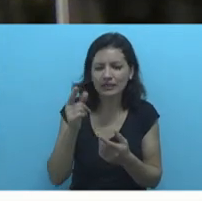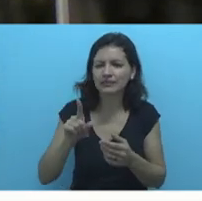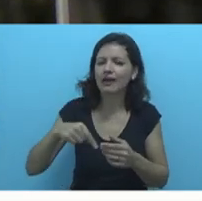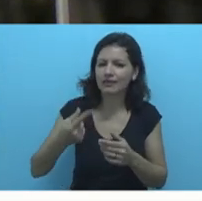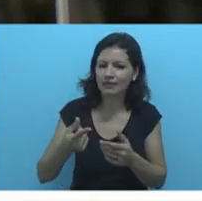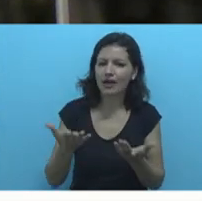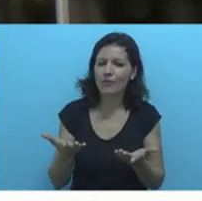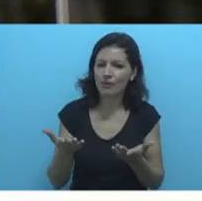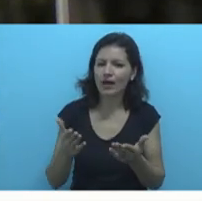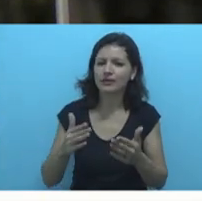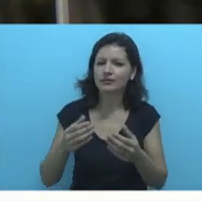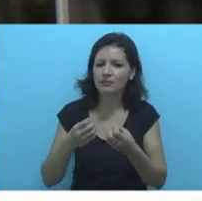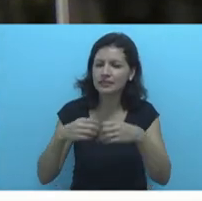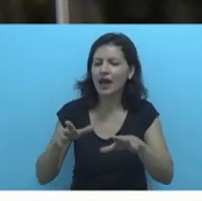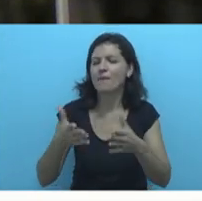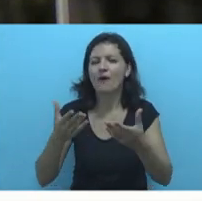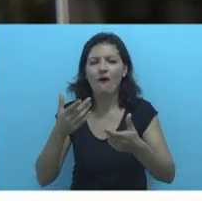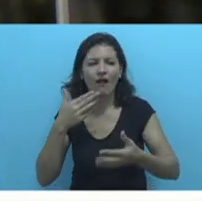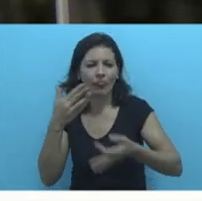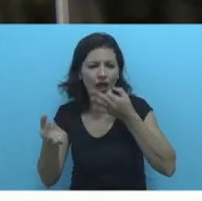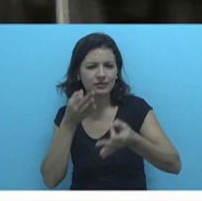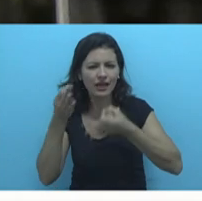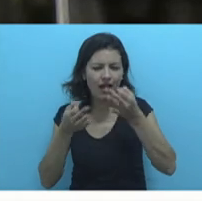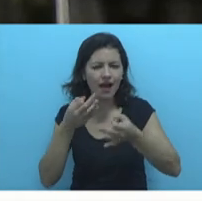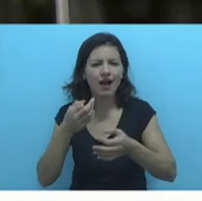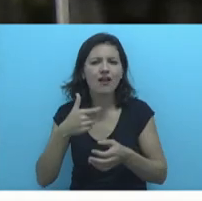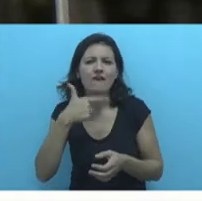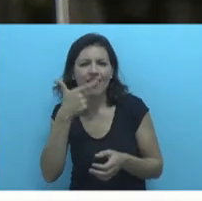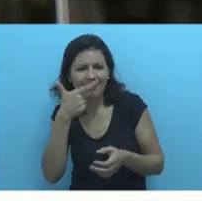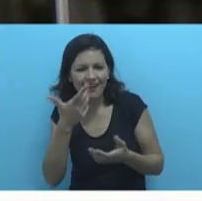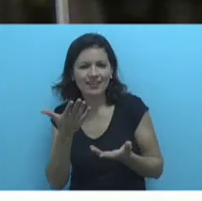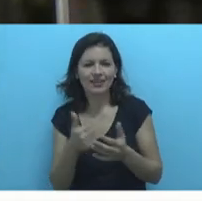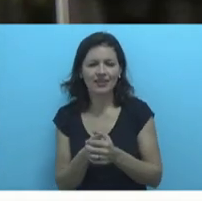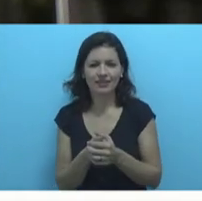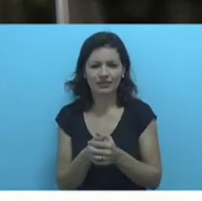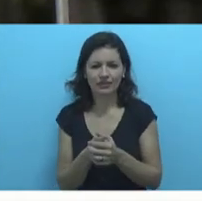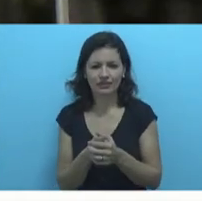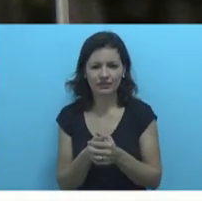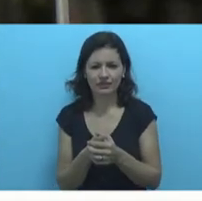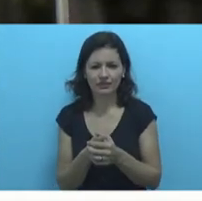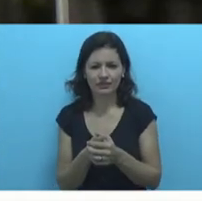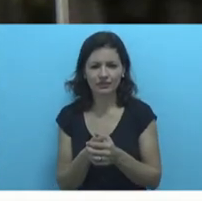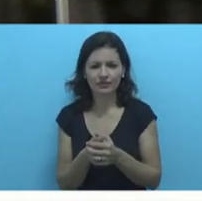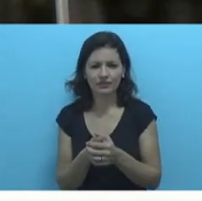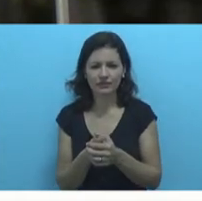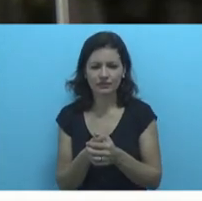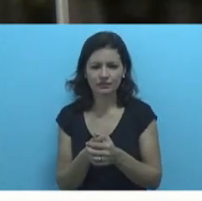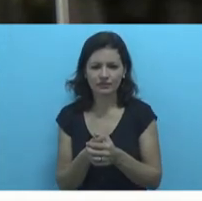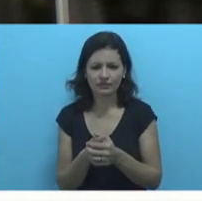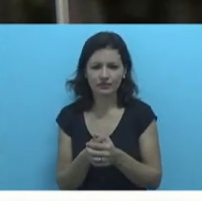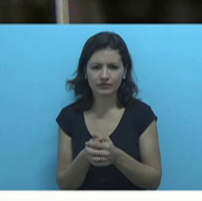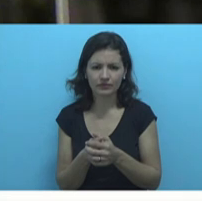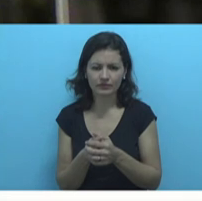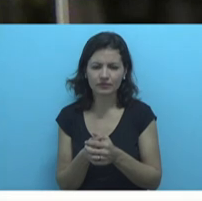hielo y hasta nos terminamos riendo y contando anécdotas, porque tenemos una persona en común. Mi